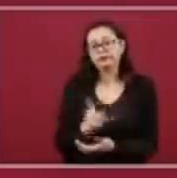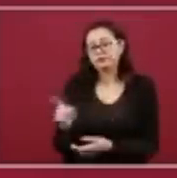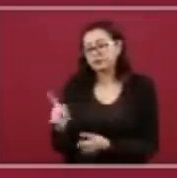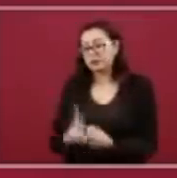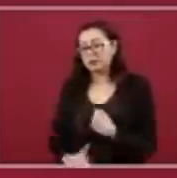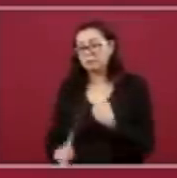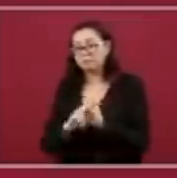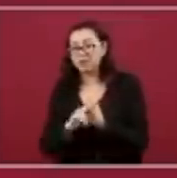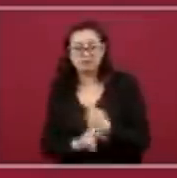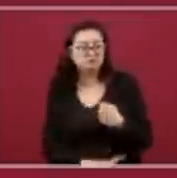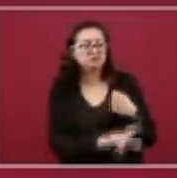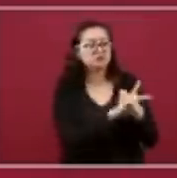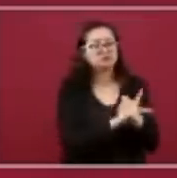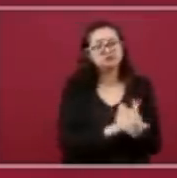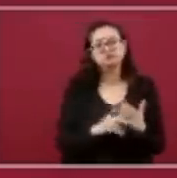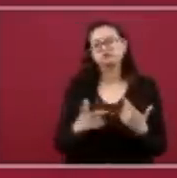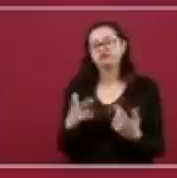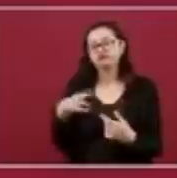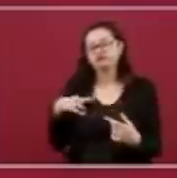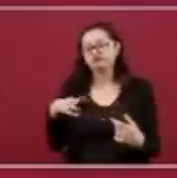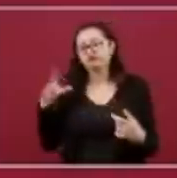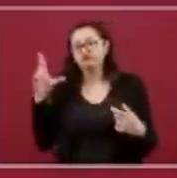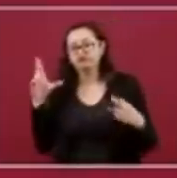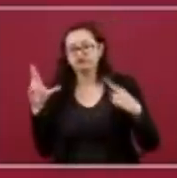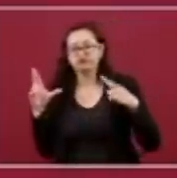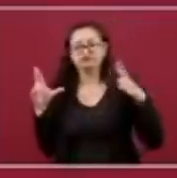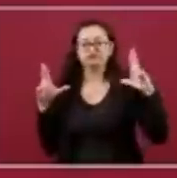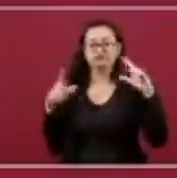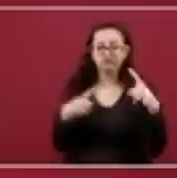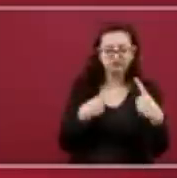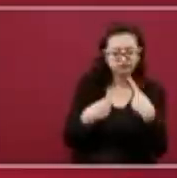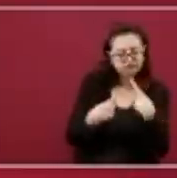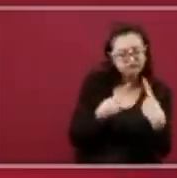muestren voluntad para eso.